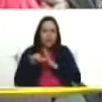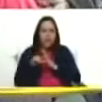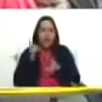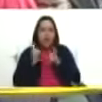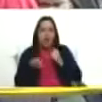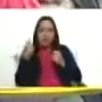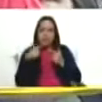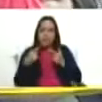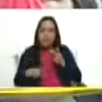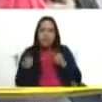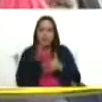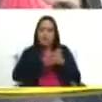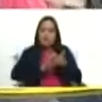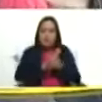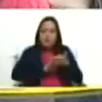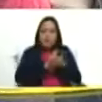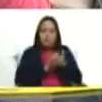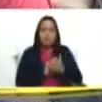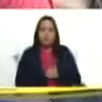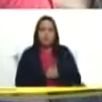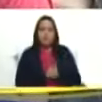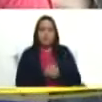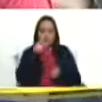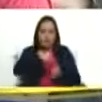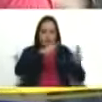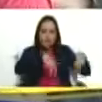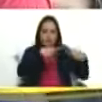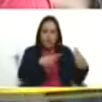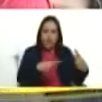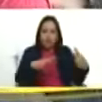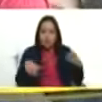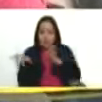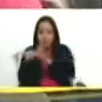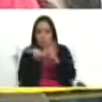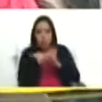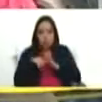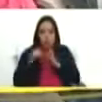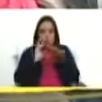ir solventando a nivel que íbamos en la rehabilitación.